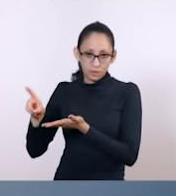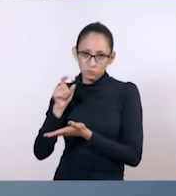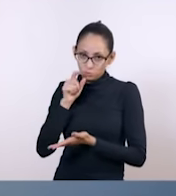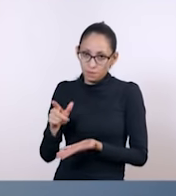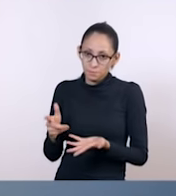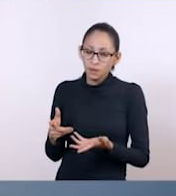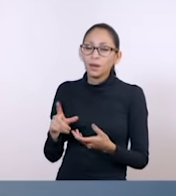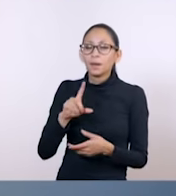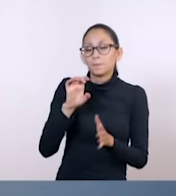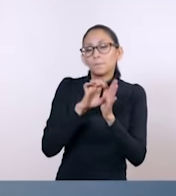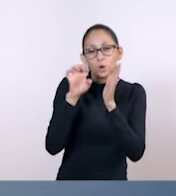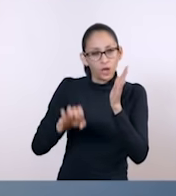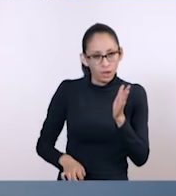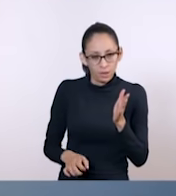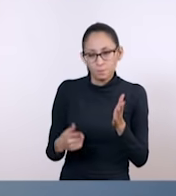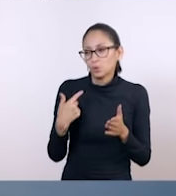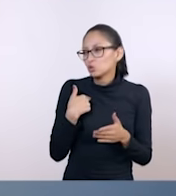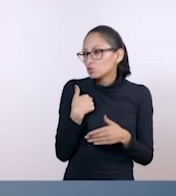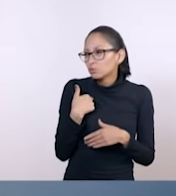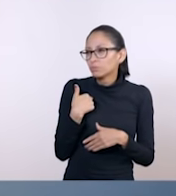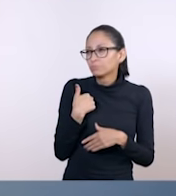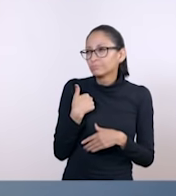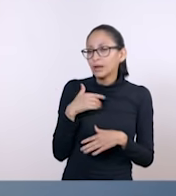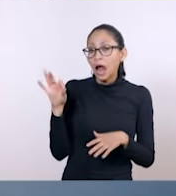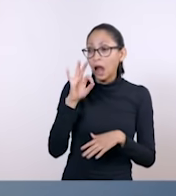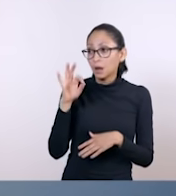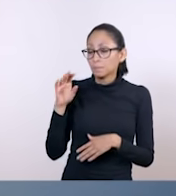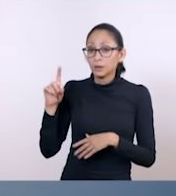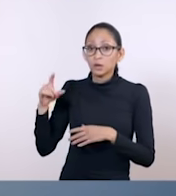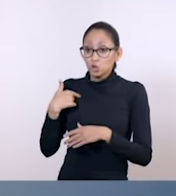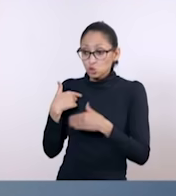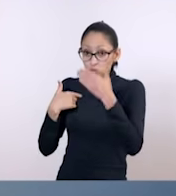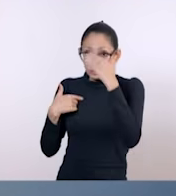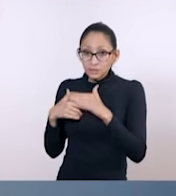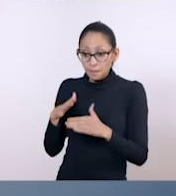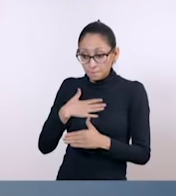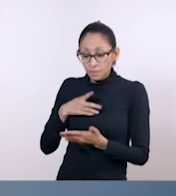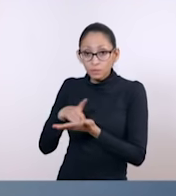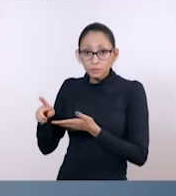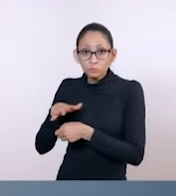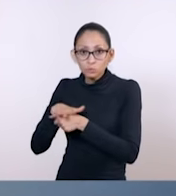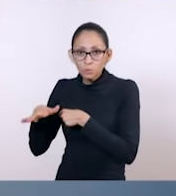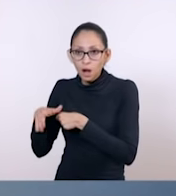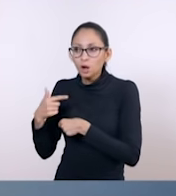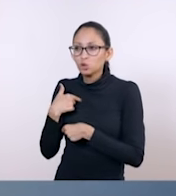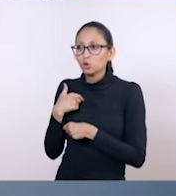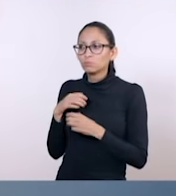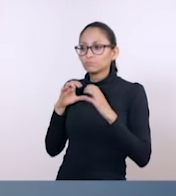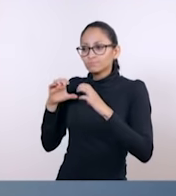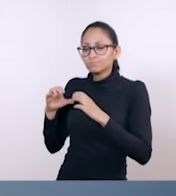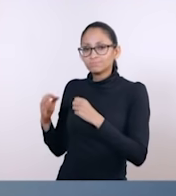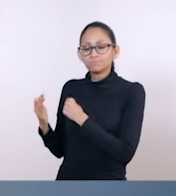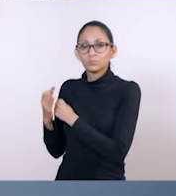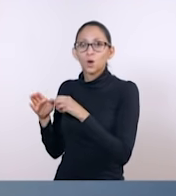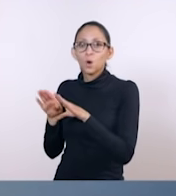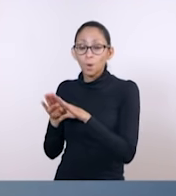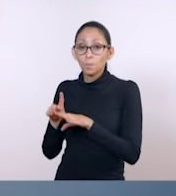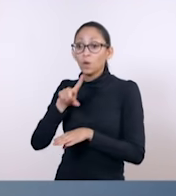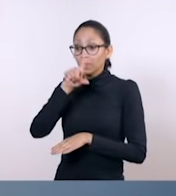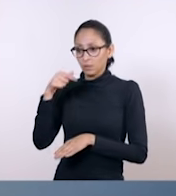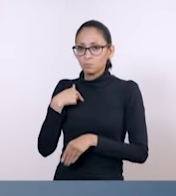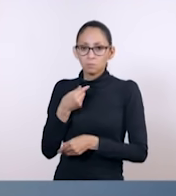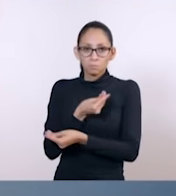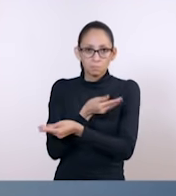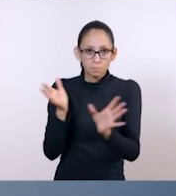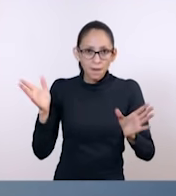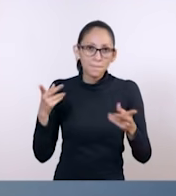situaciones, ya vamos a saber cómo podemos defenderlos y también podemos compartirlos con otras niñas y otros niños. Eso